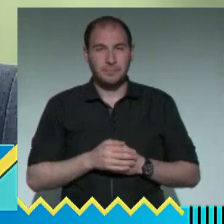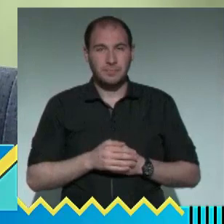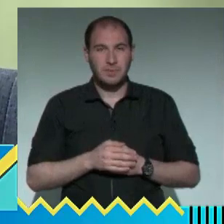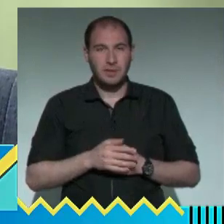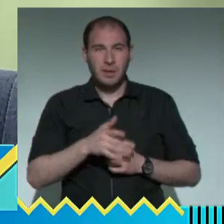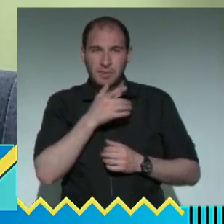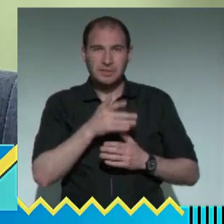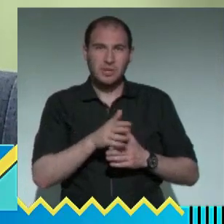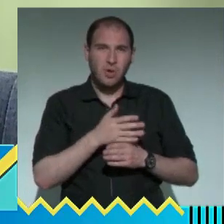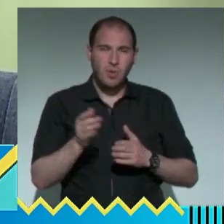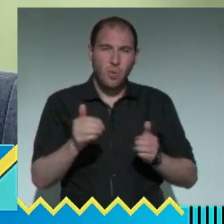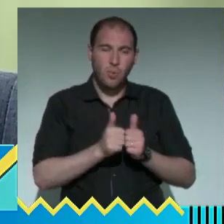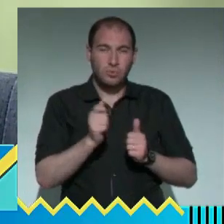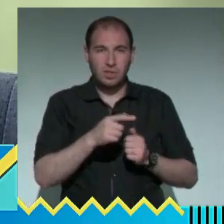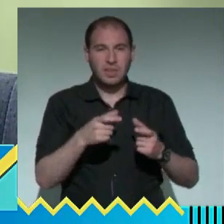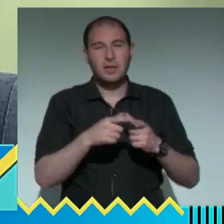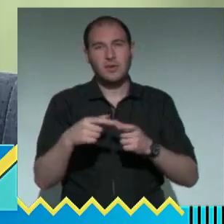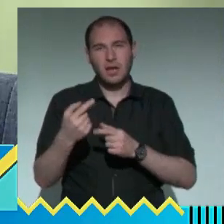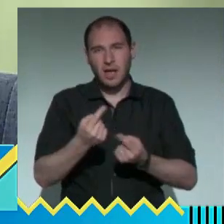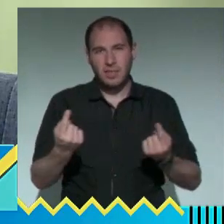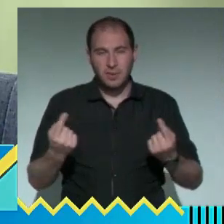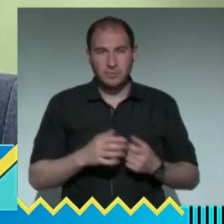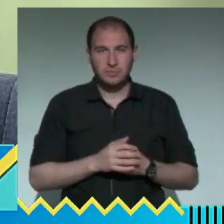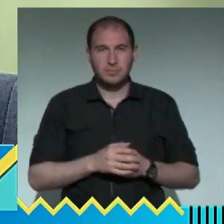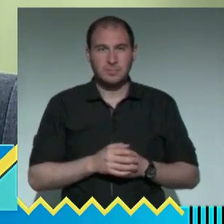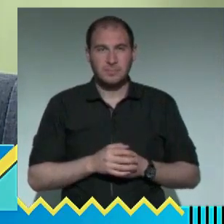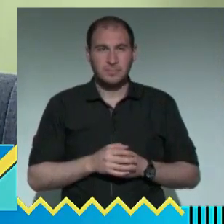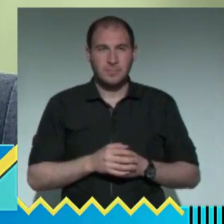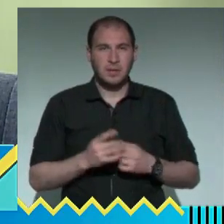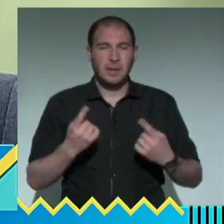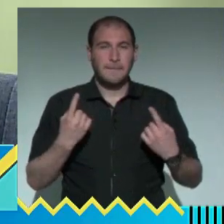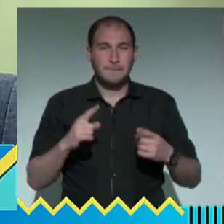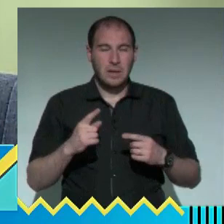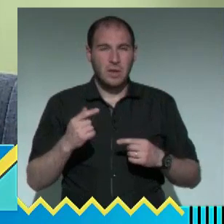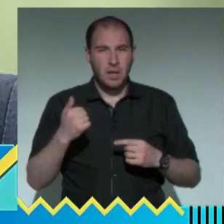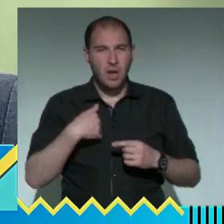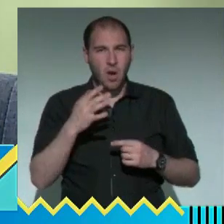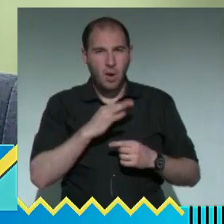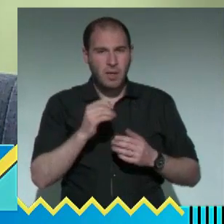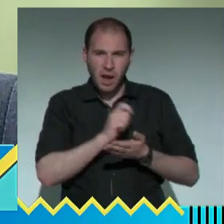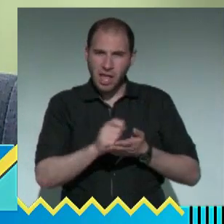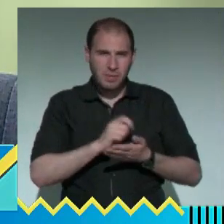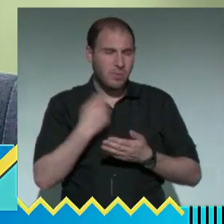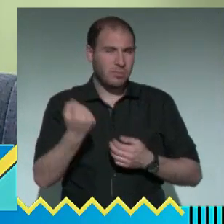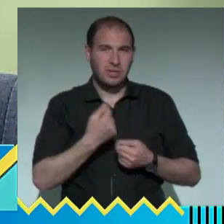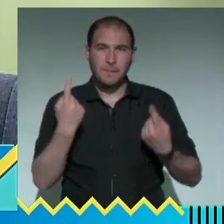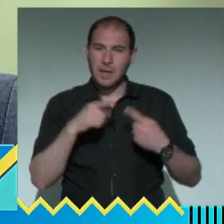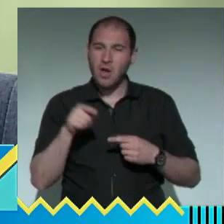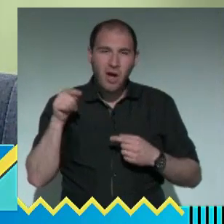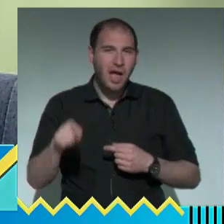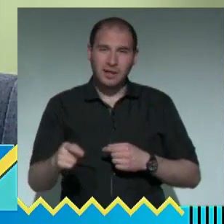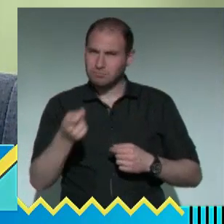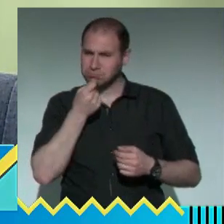que novia estaba con él cuando hizo cada disco. O sea, que en ese sentido se volvió... Pero para mí me parece un gran letrista, pero él mismo